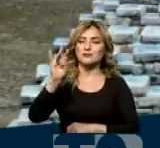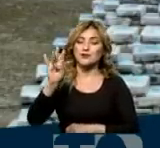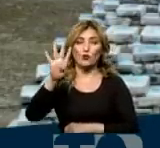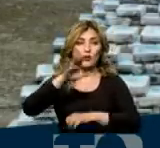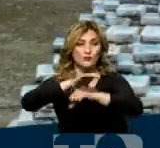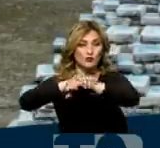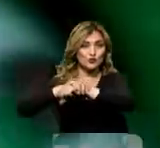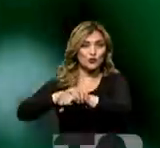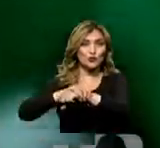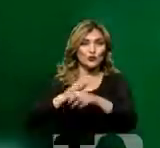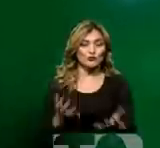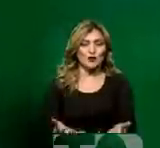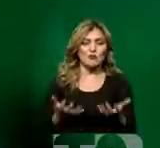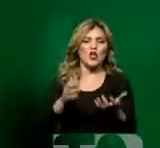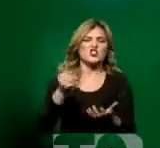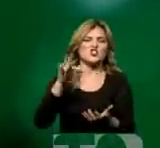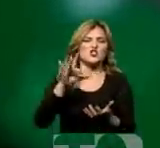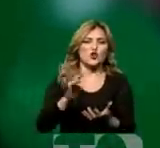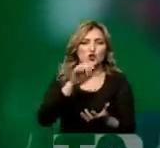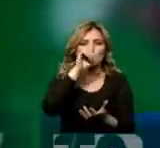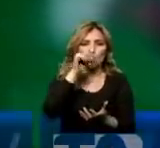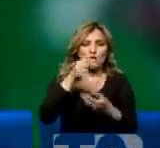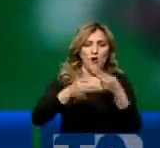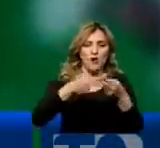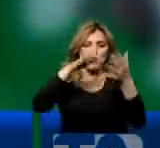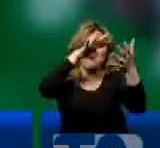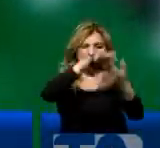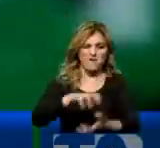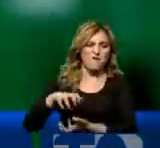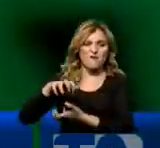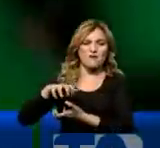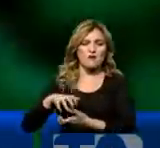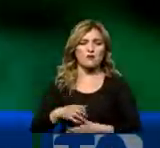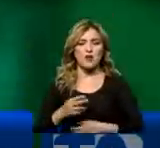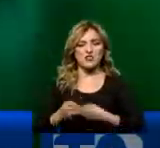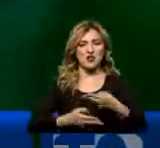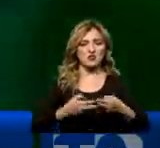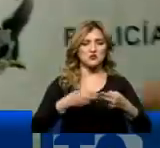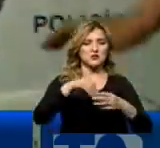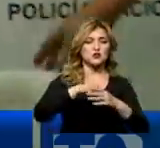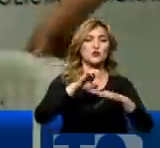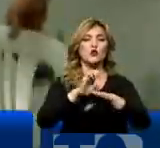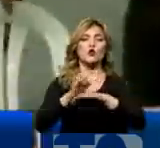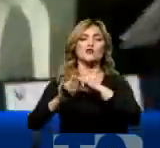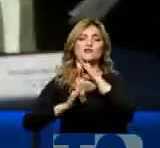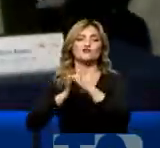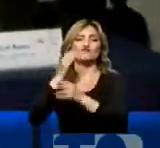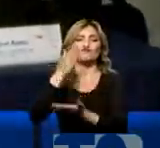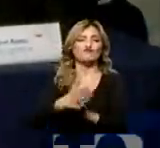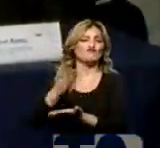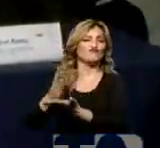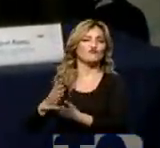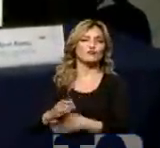son 18 toneladas sacadas del mercado nacional e internacional. Belén Merizalde, 24 horas.